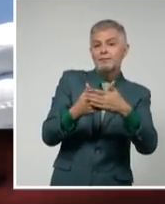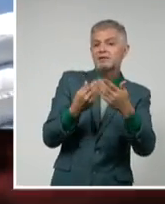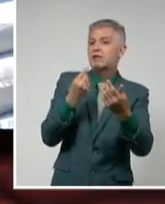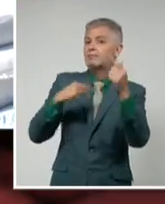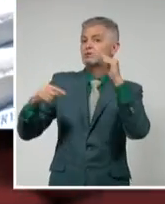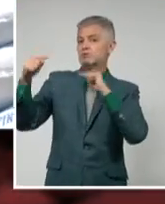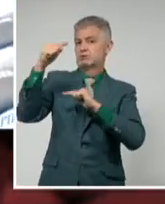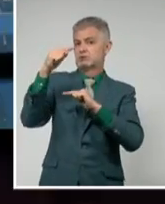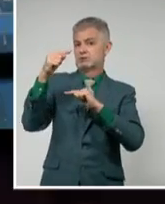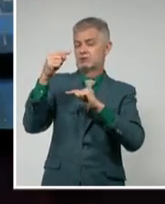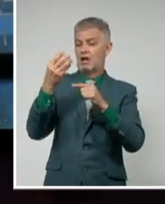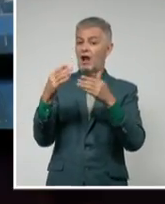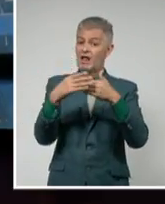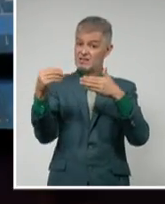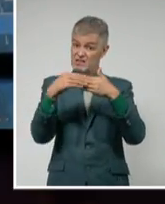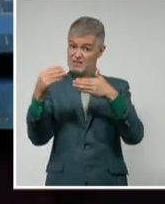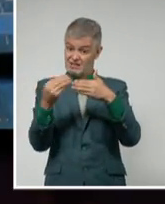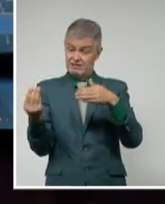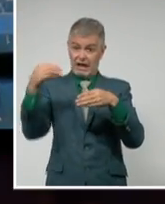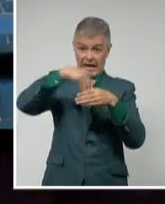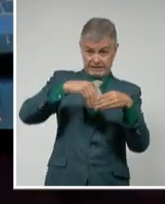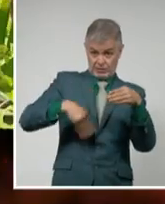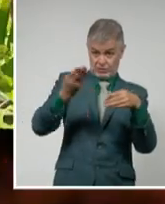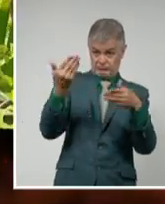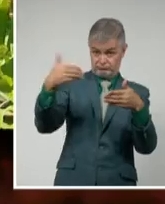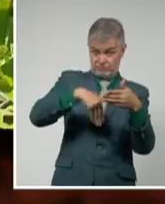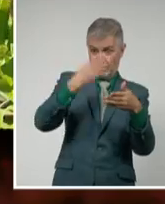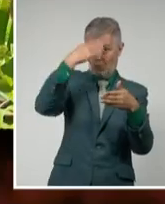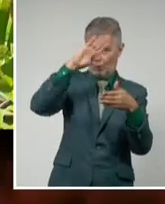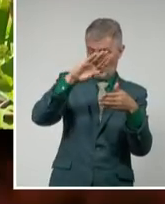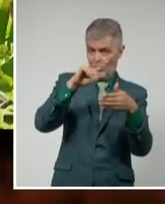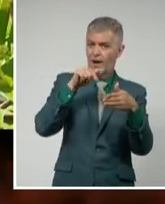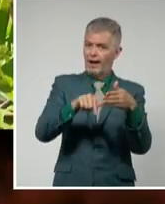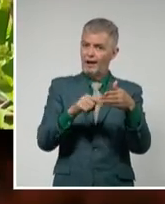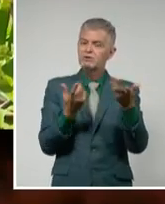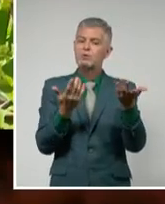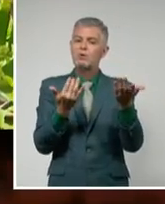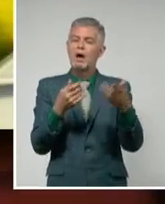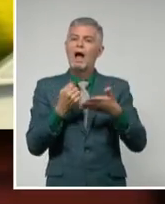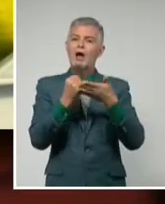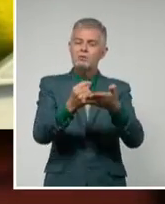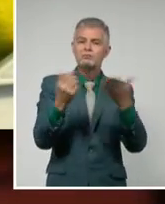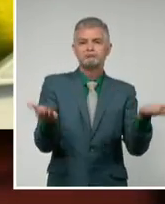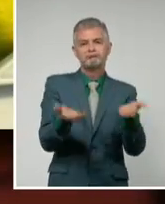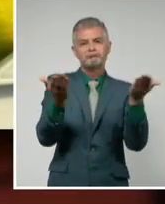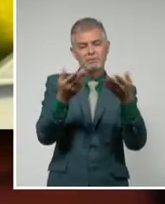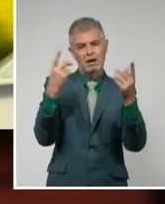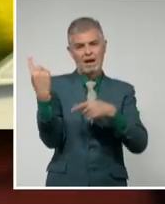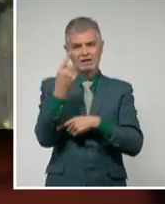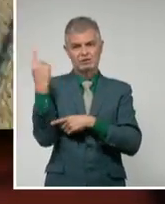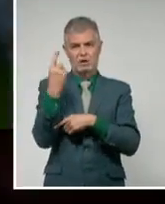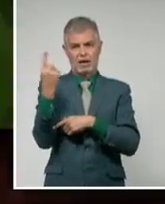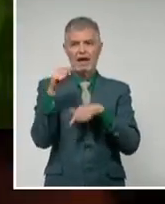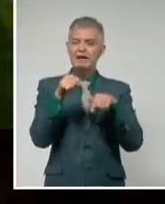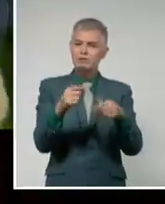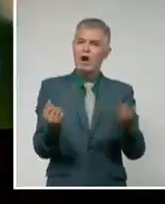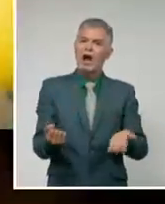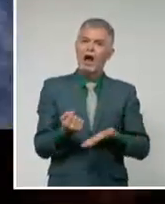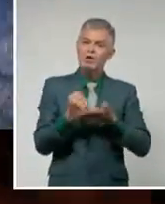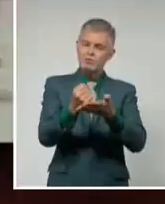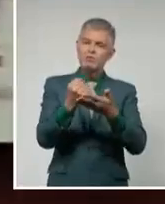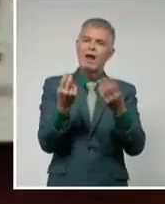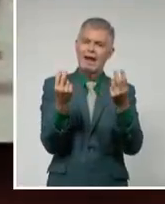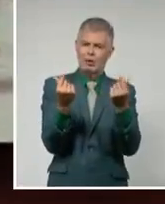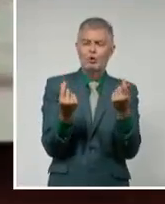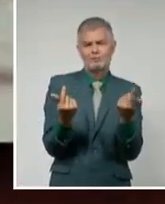divisas permitió inyectar a la industria nacional y detener su paralización, lo que junto a otras medidas permitió reanimar la economía